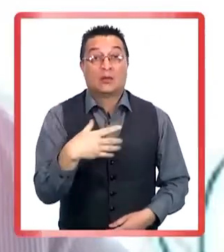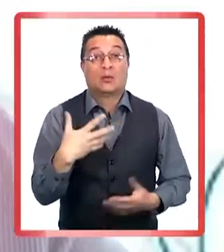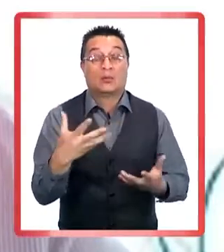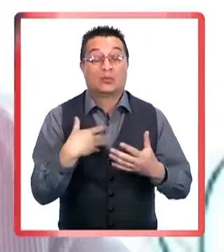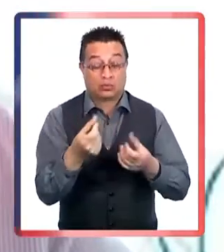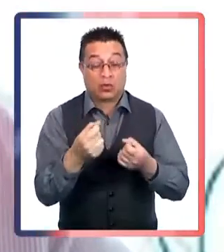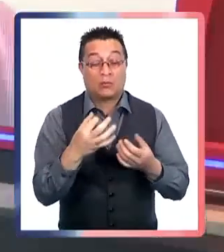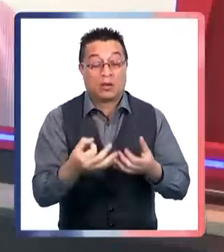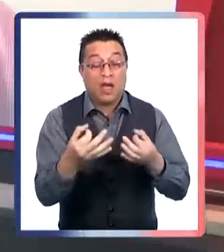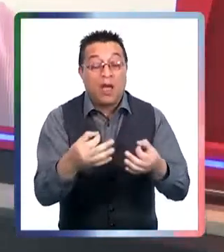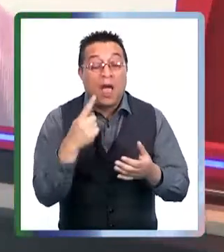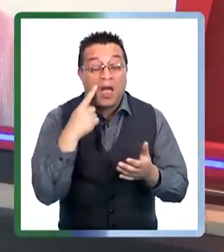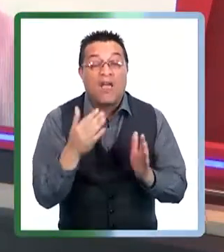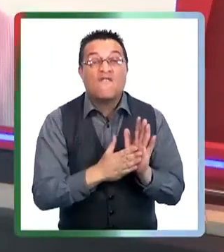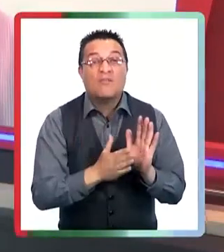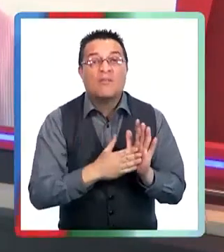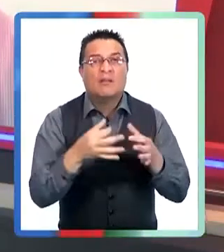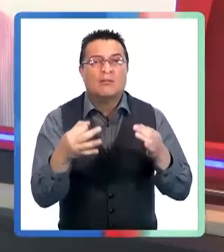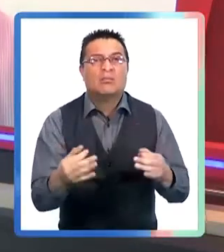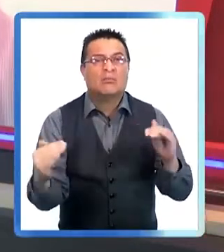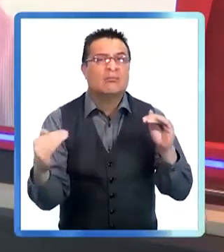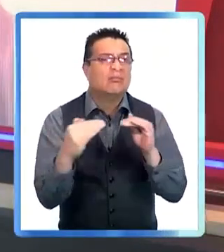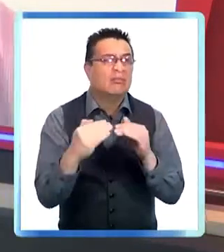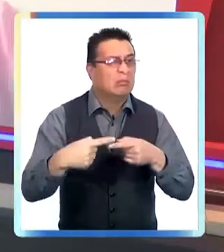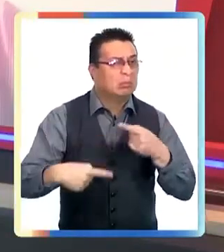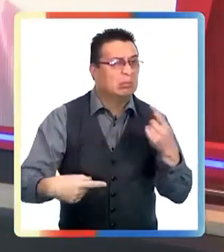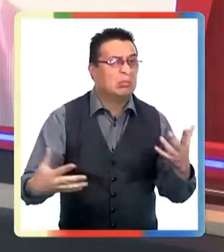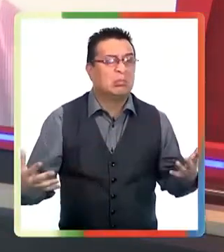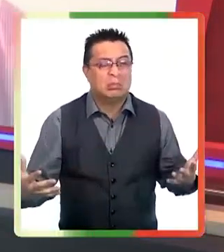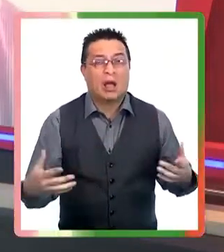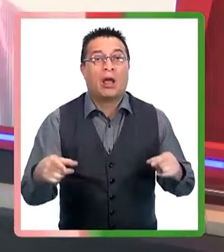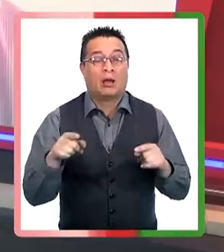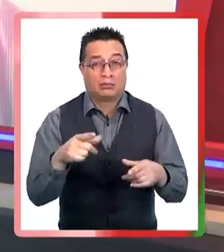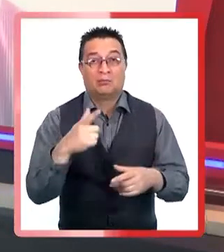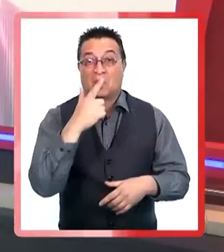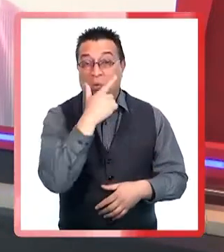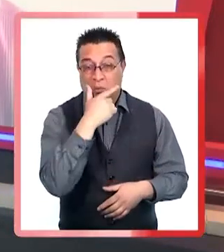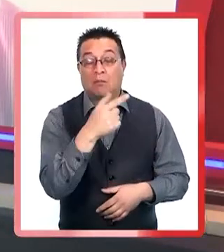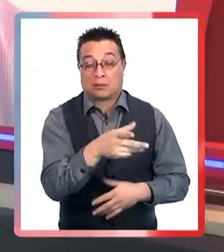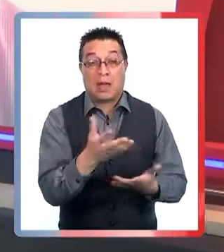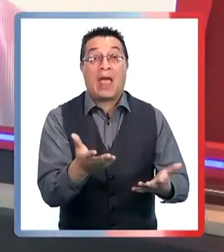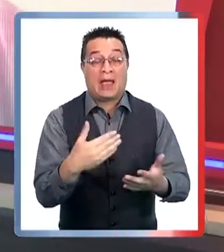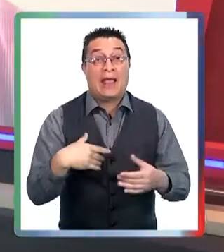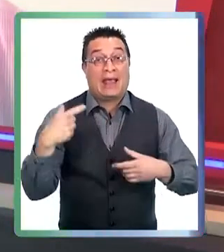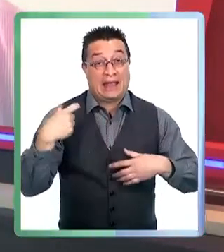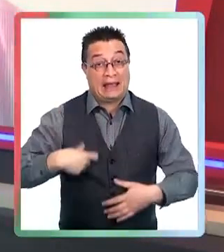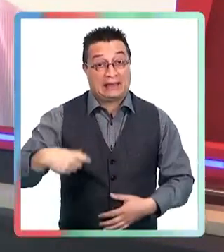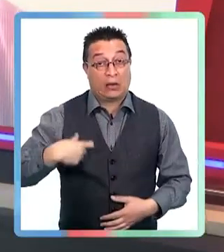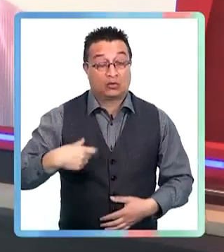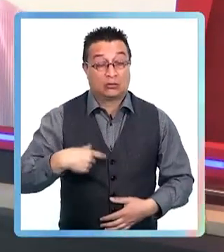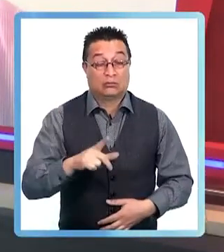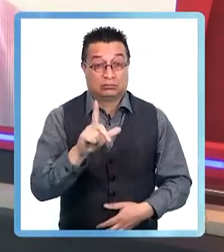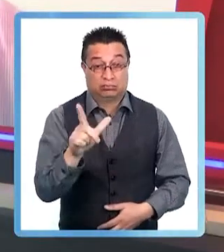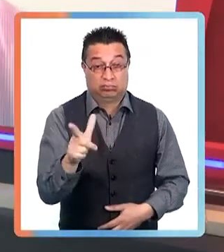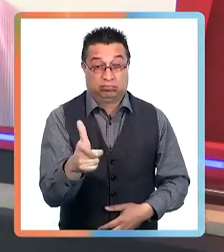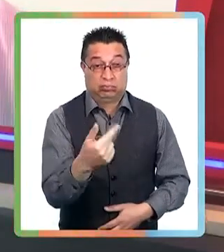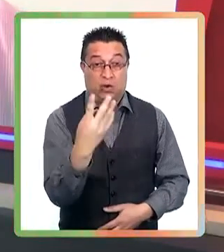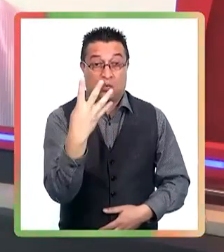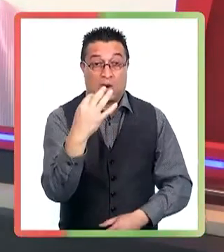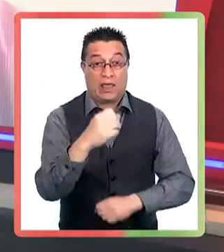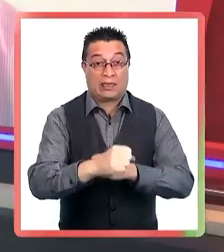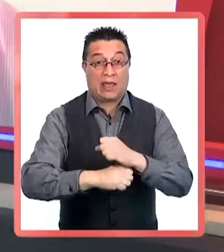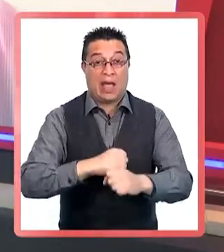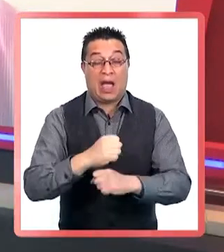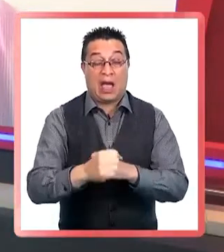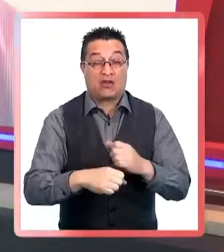tiene sustento su información. ¿Perdón? En Estados Unidos demoró 40 años